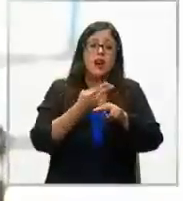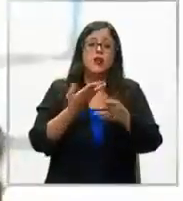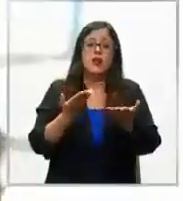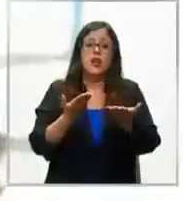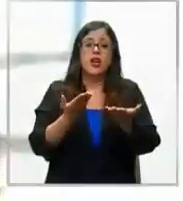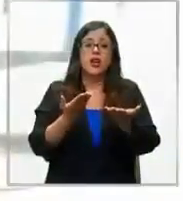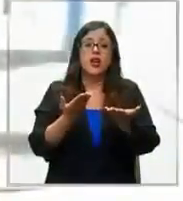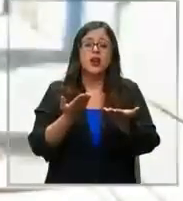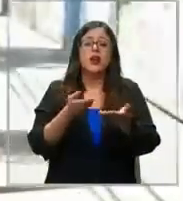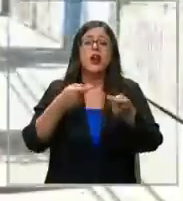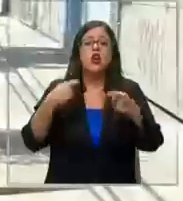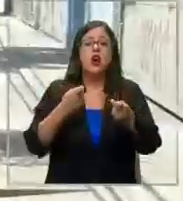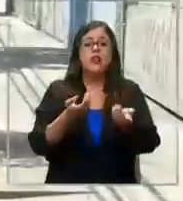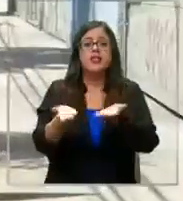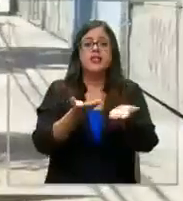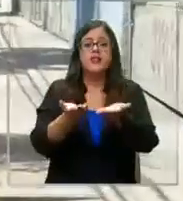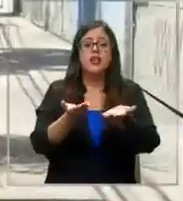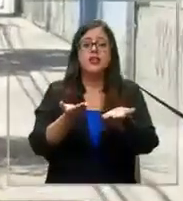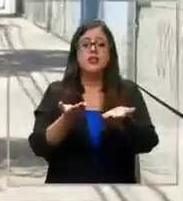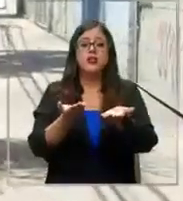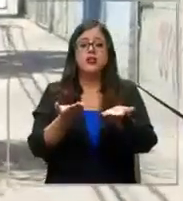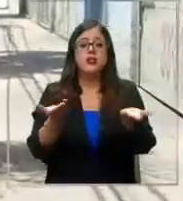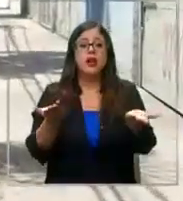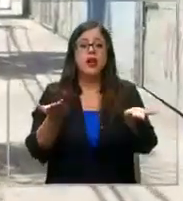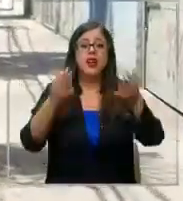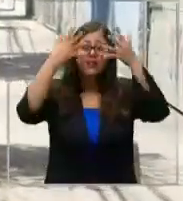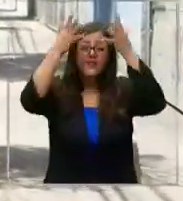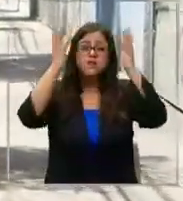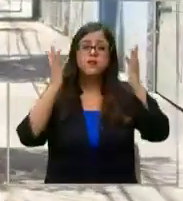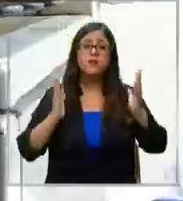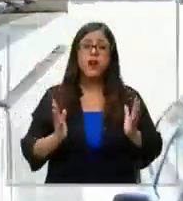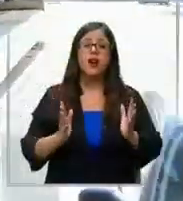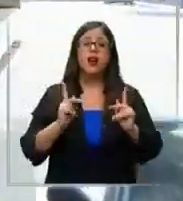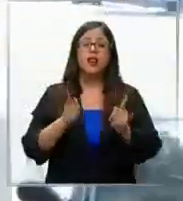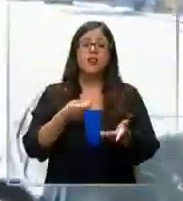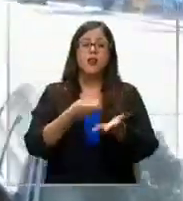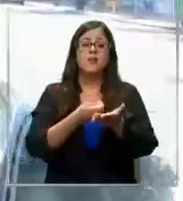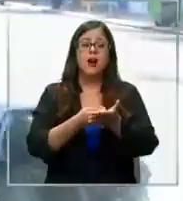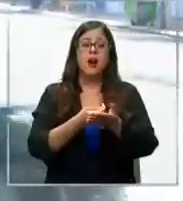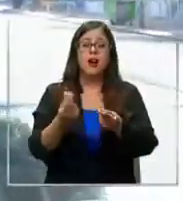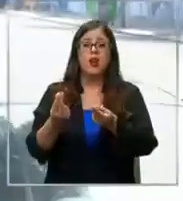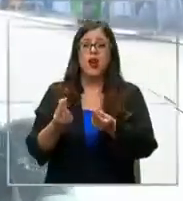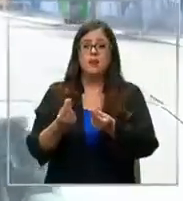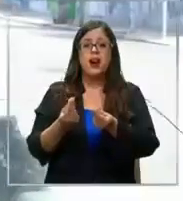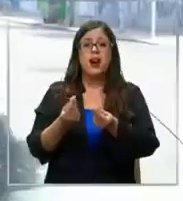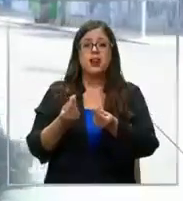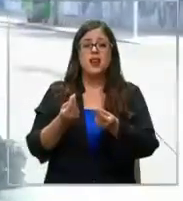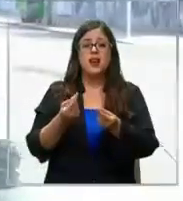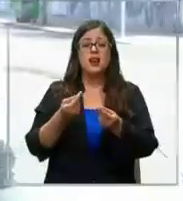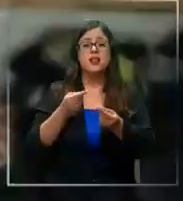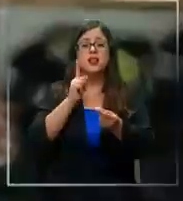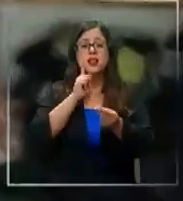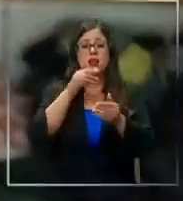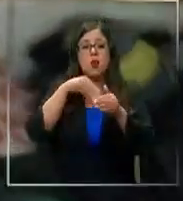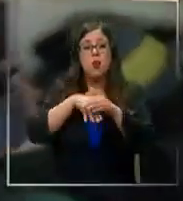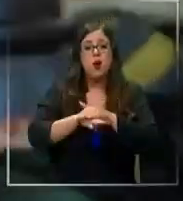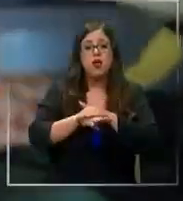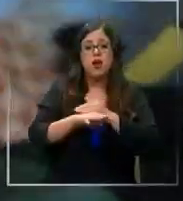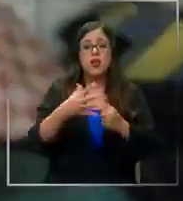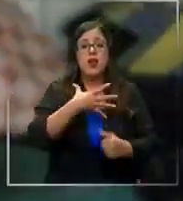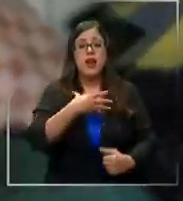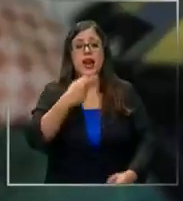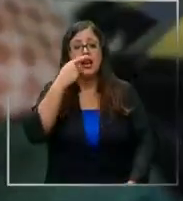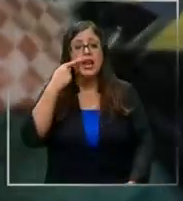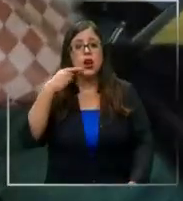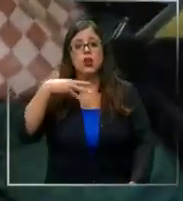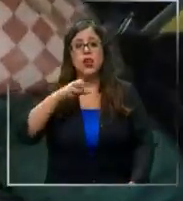servicios sanitarios. Eso porque para usar un baño o darse una ducha tienen que pagar con el dinero que aún mantienen en sus bolsillos. El hijo de María